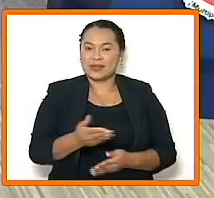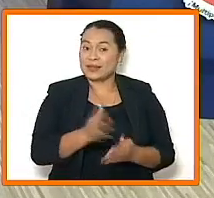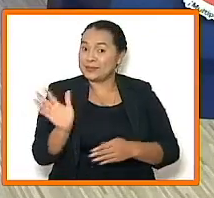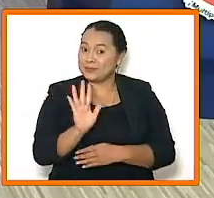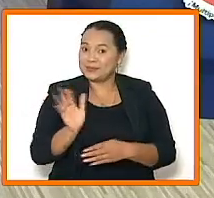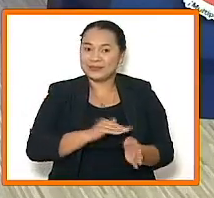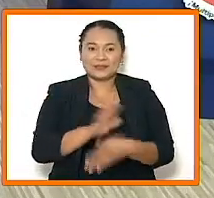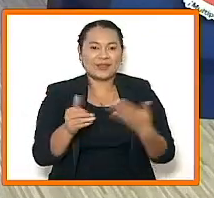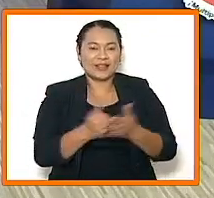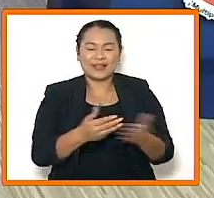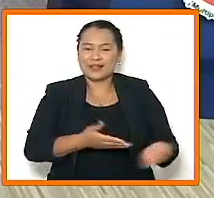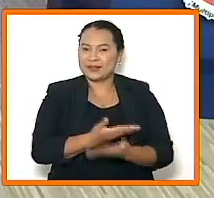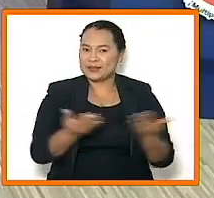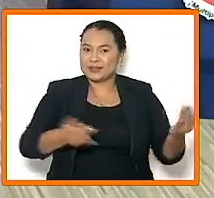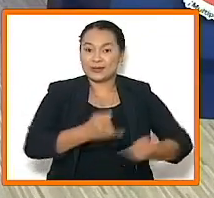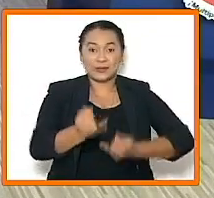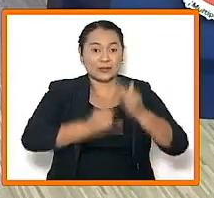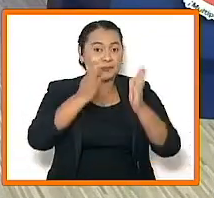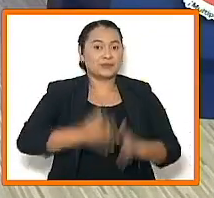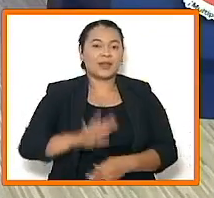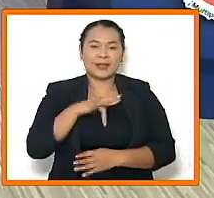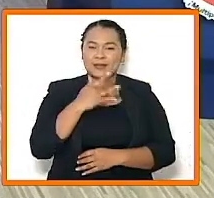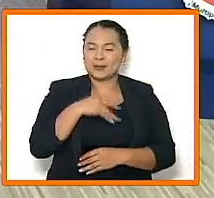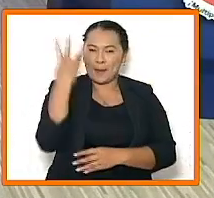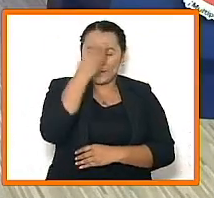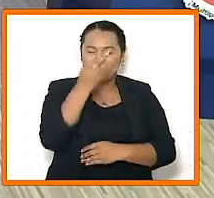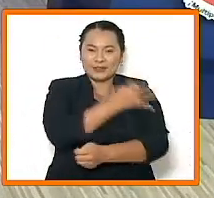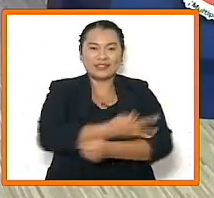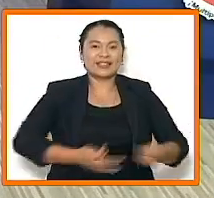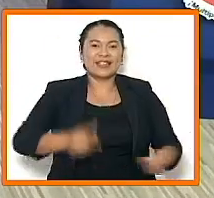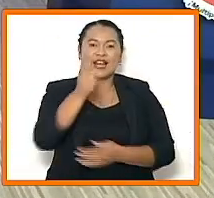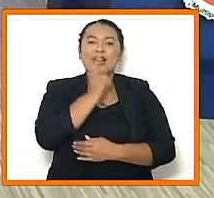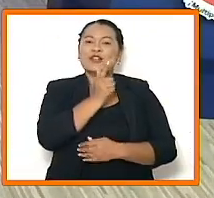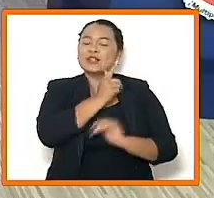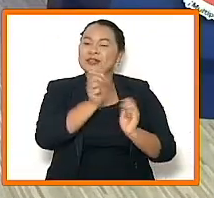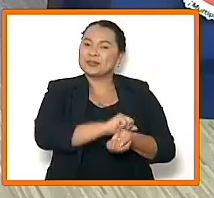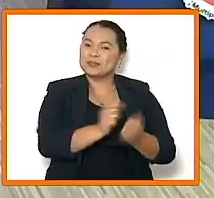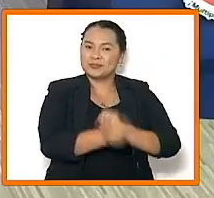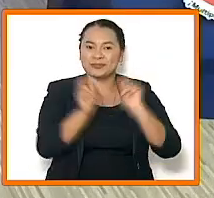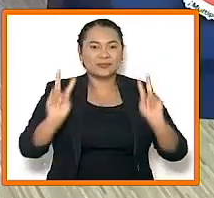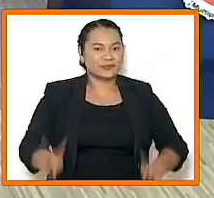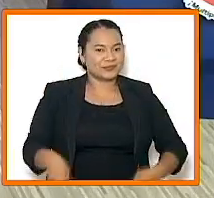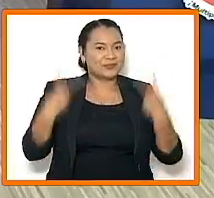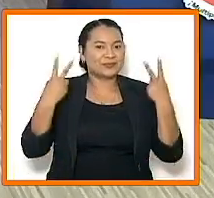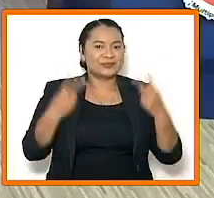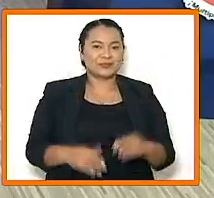cada uno de nuestros jugadores deseándoles una linda tarde. Loto, te cambia la vida.